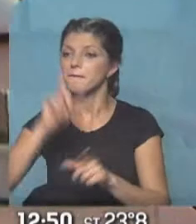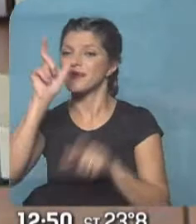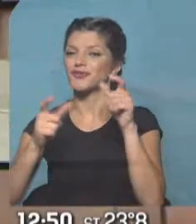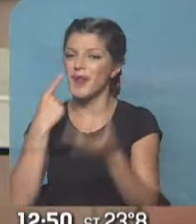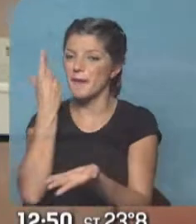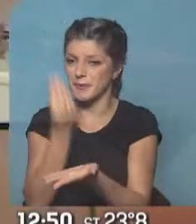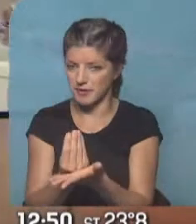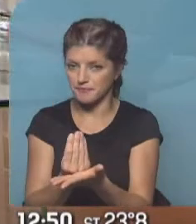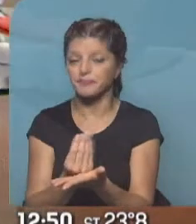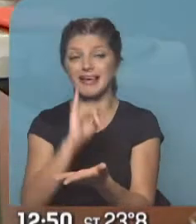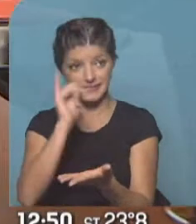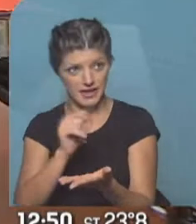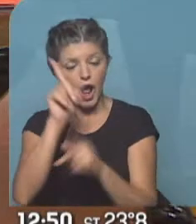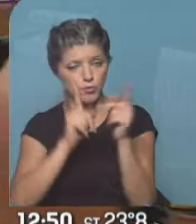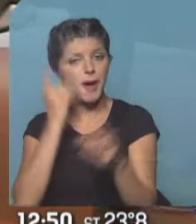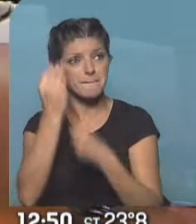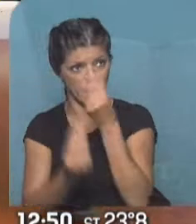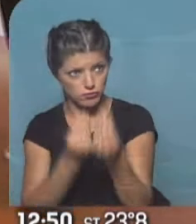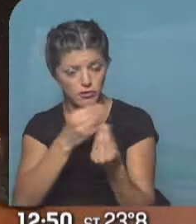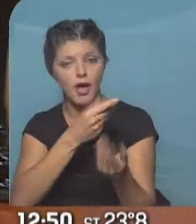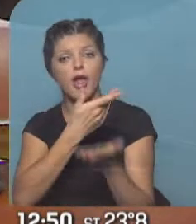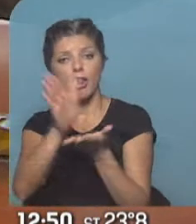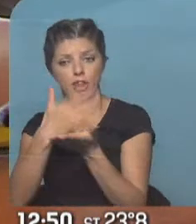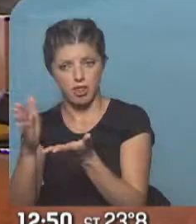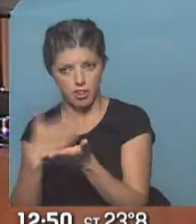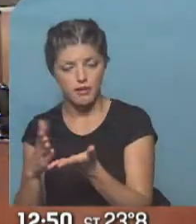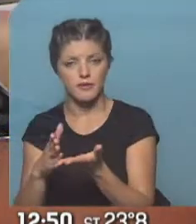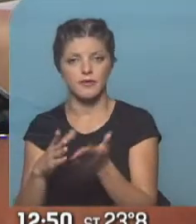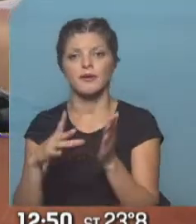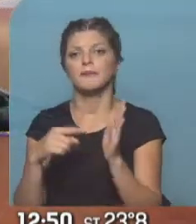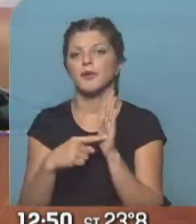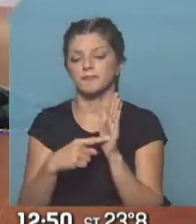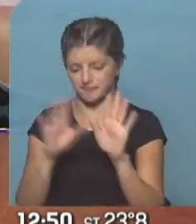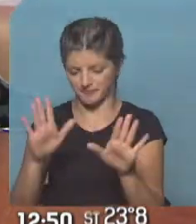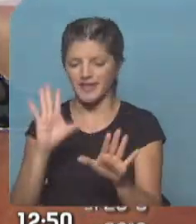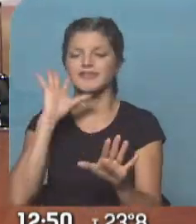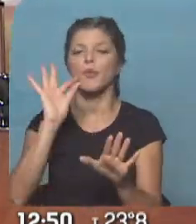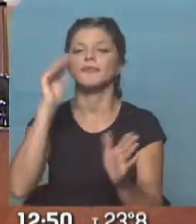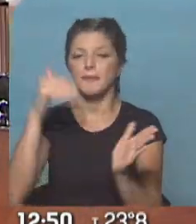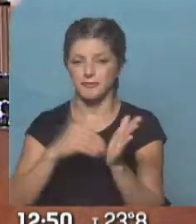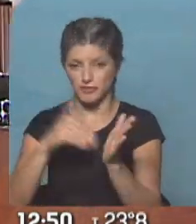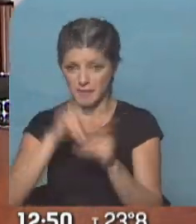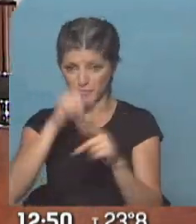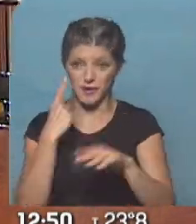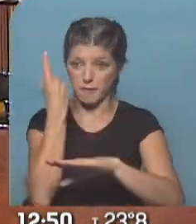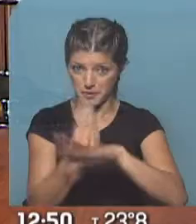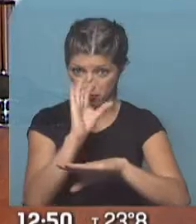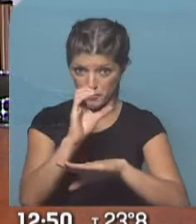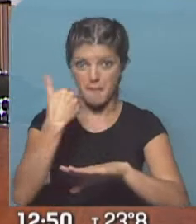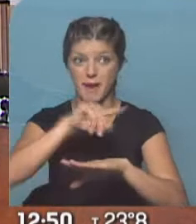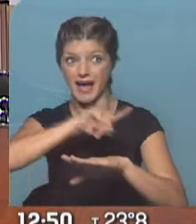hay desplazados, es un territorio con poca, a ver, poca, son 50 millones los colombianos, mucho más que la